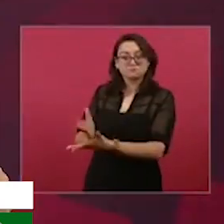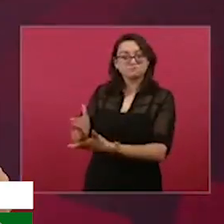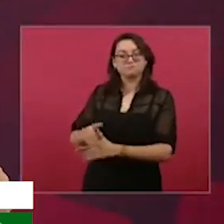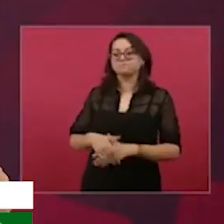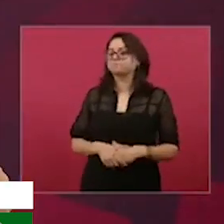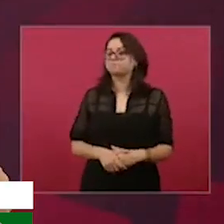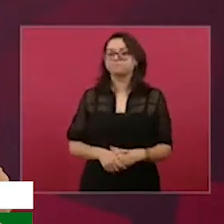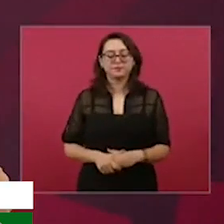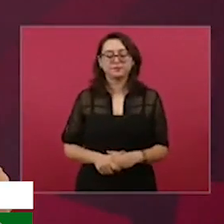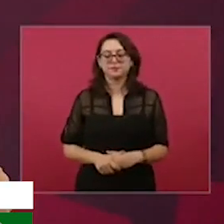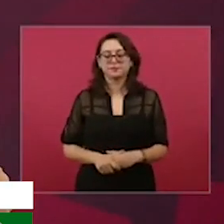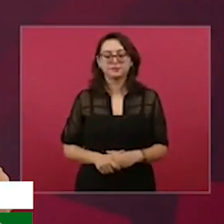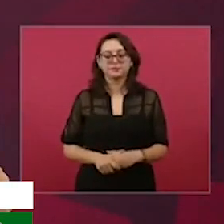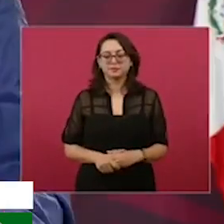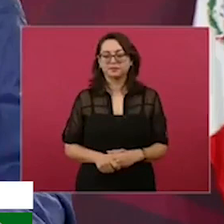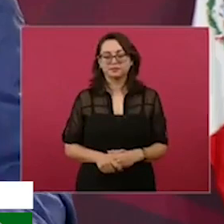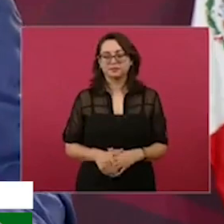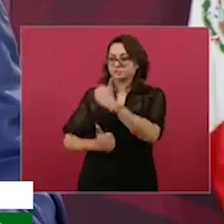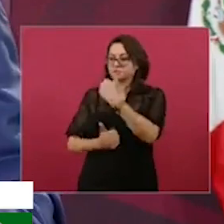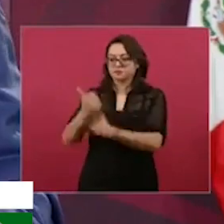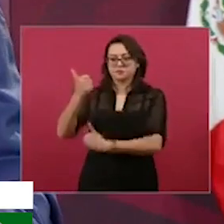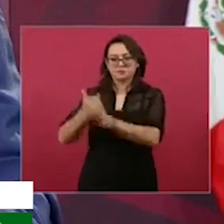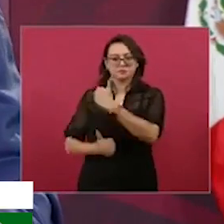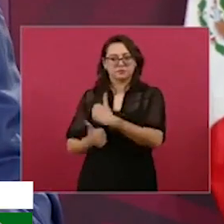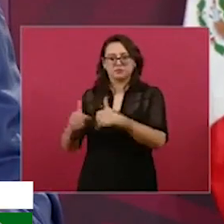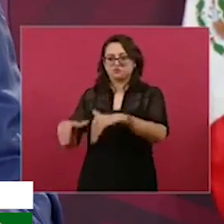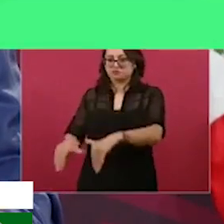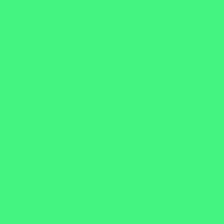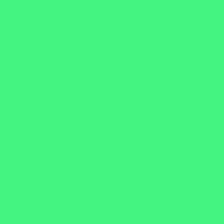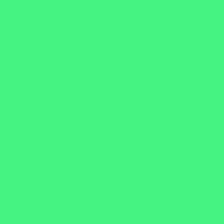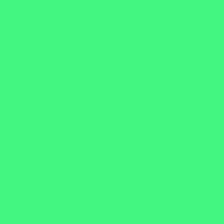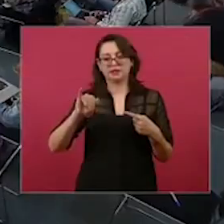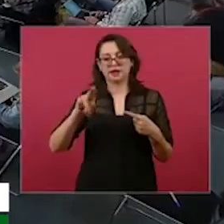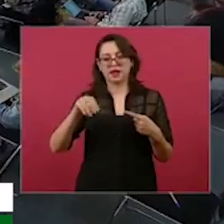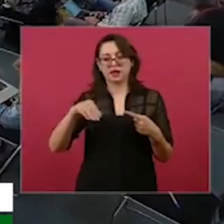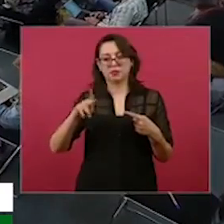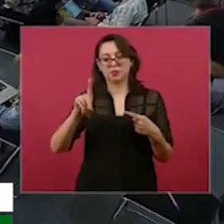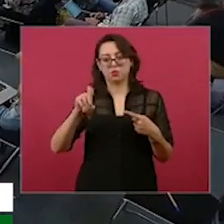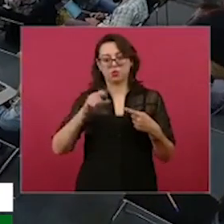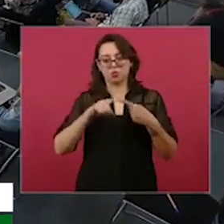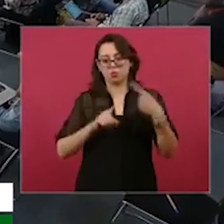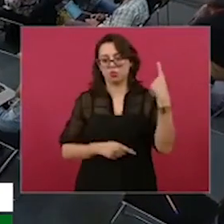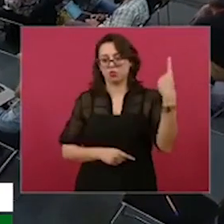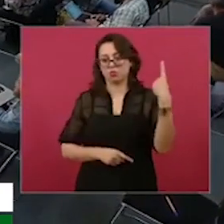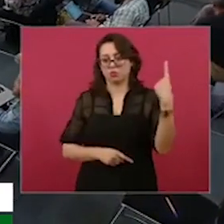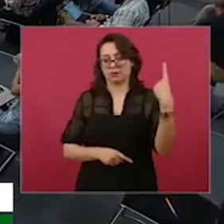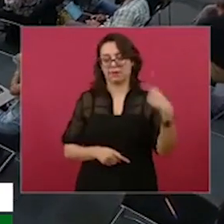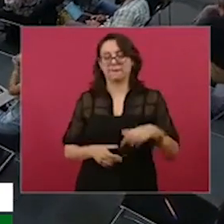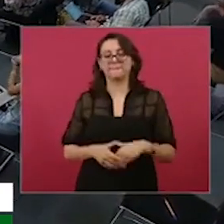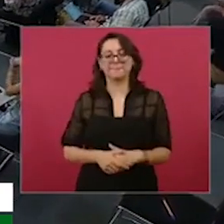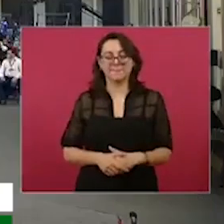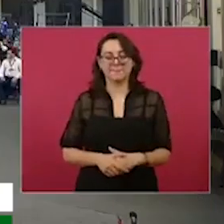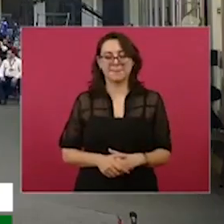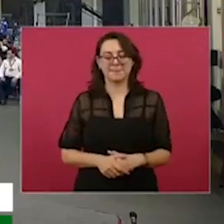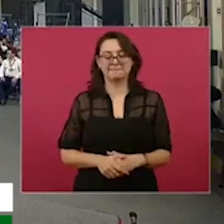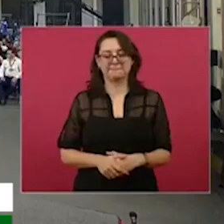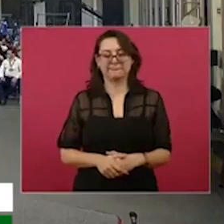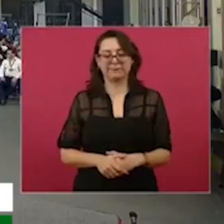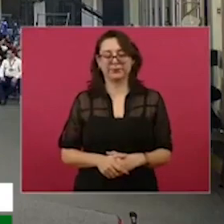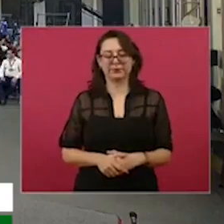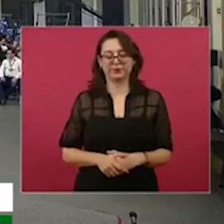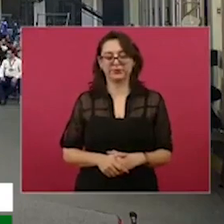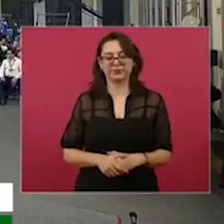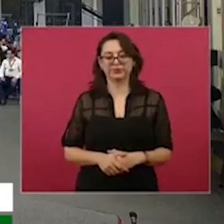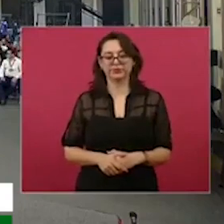metemos en nada en este proceso. Andrés Manuel López Obrador dio a conocer que será Marat